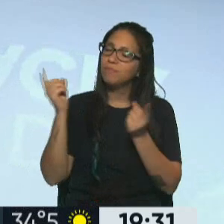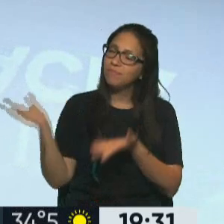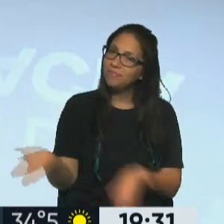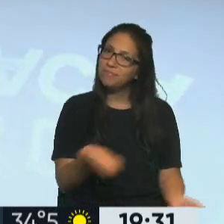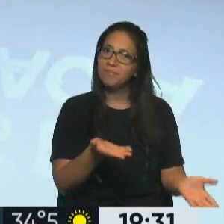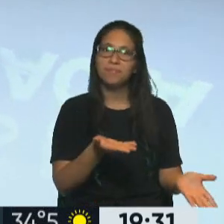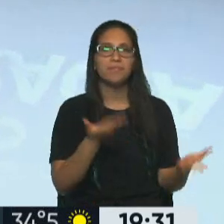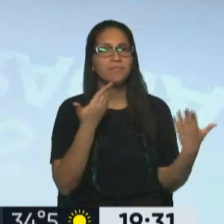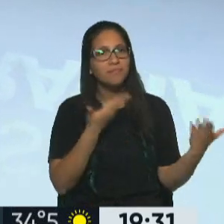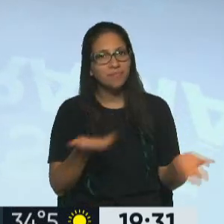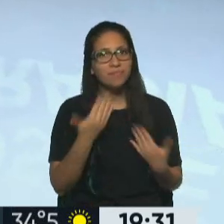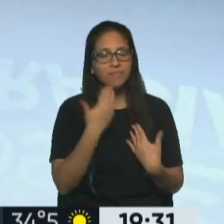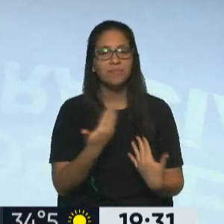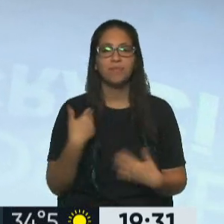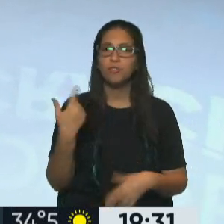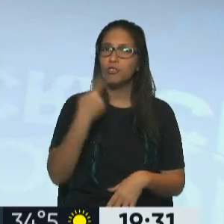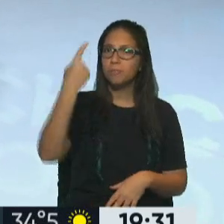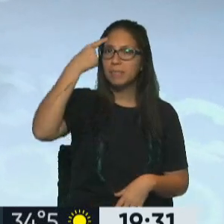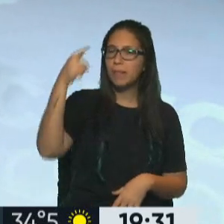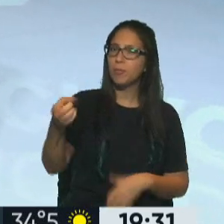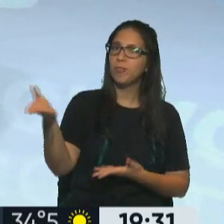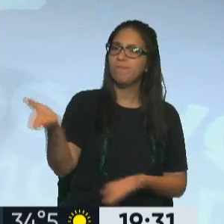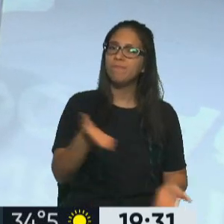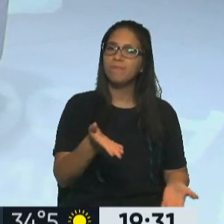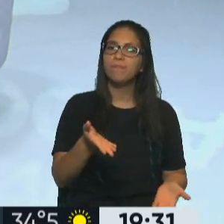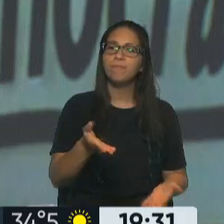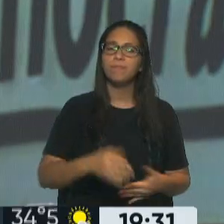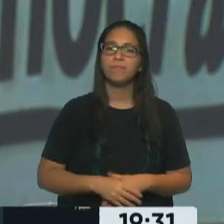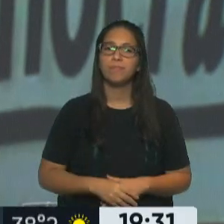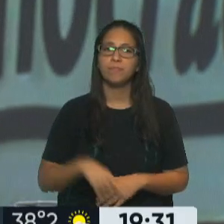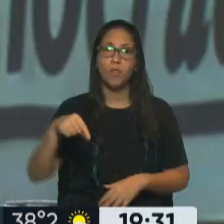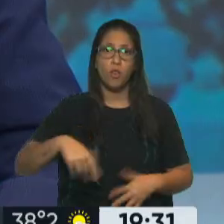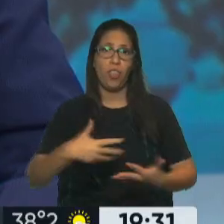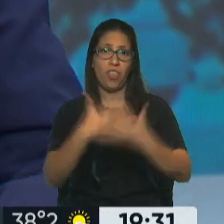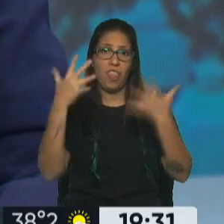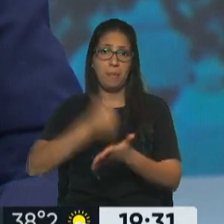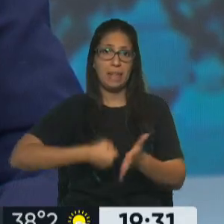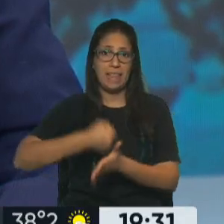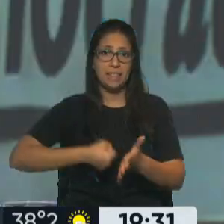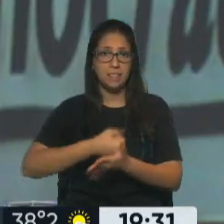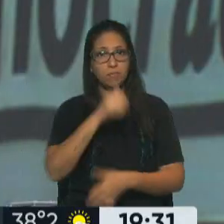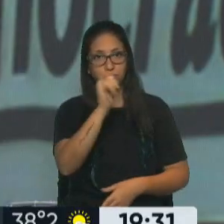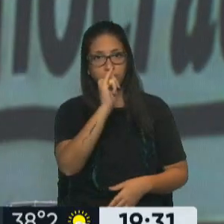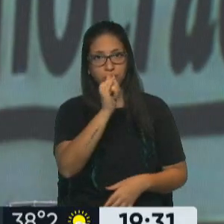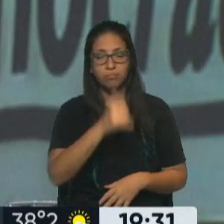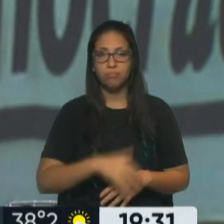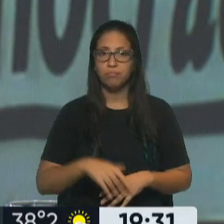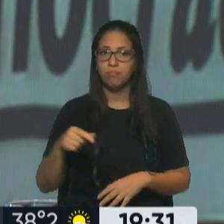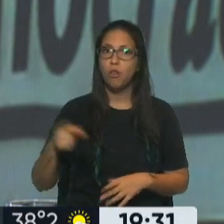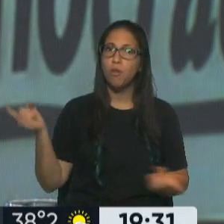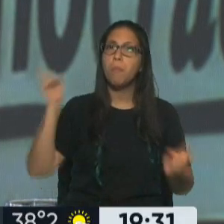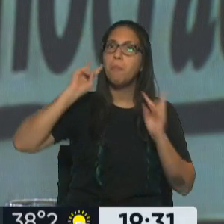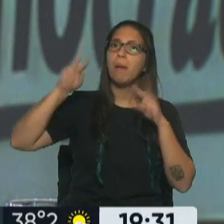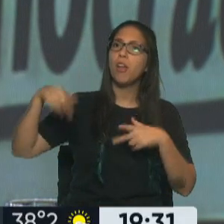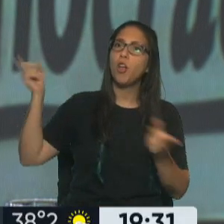habíamos pensado en Felipe porque Bueno hoy es el Día de la militancia Sí hoy volví a perón